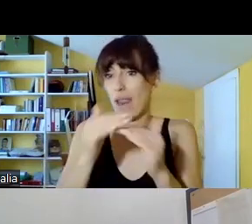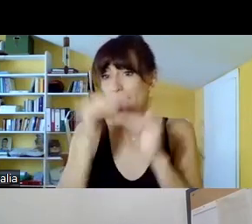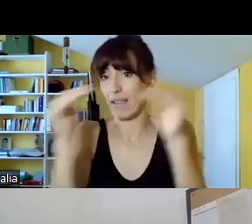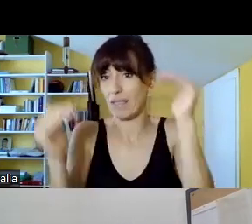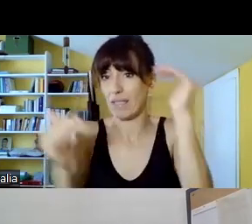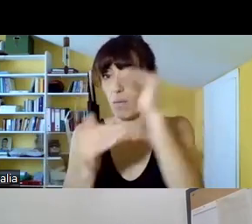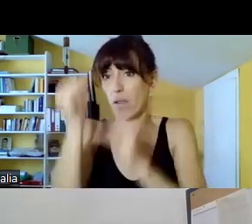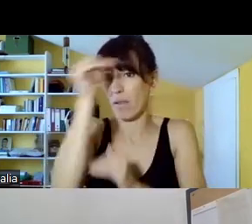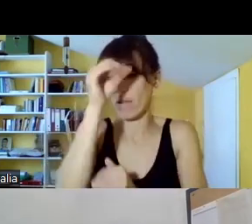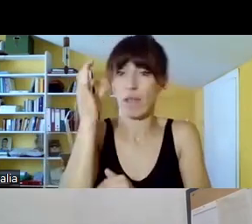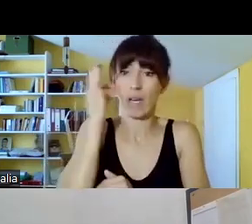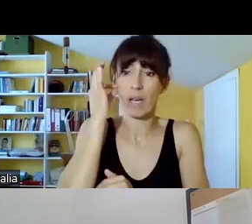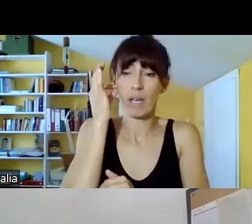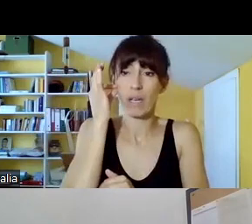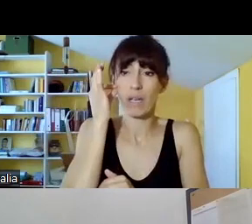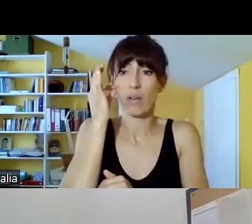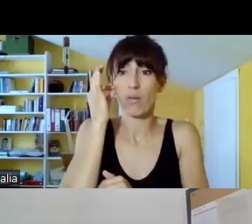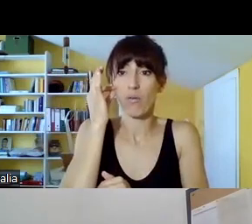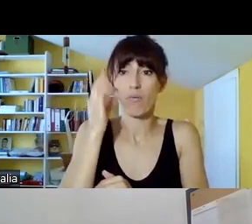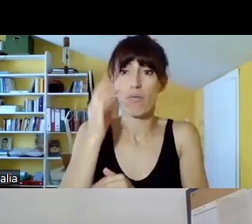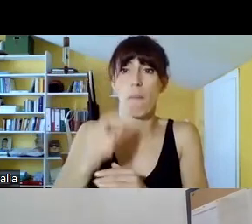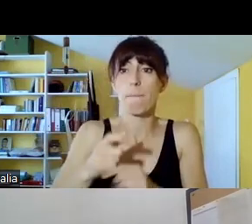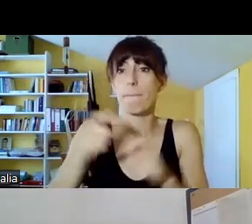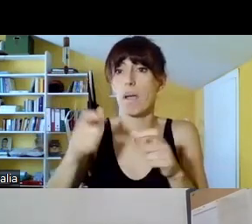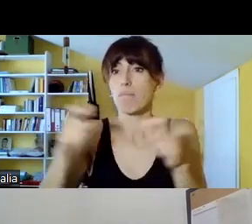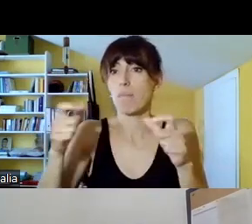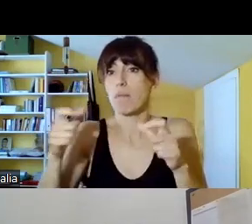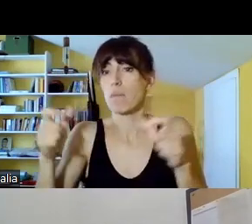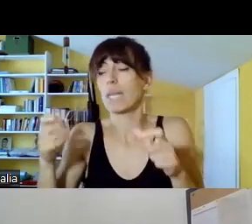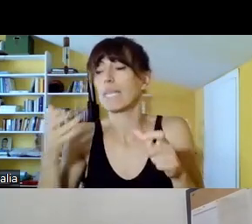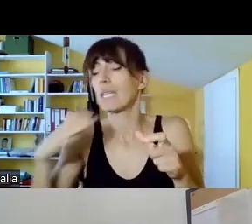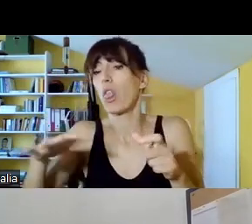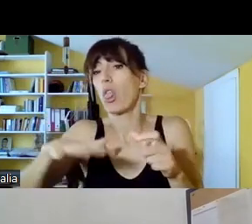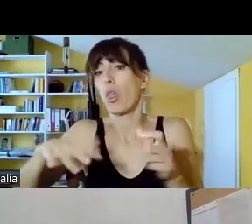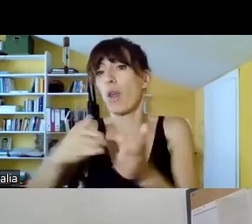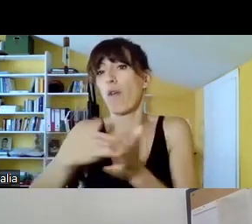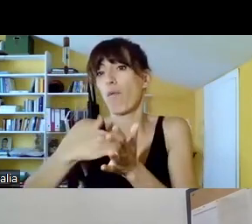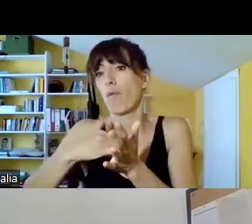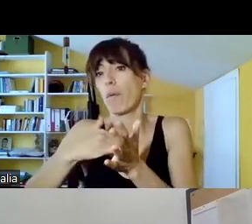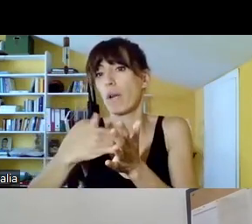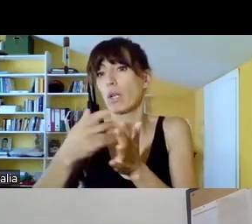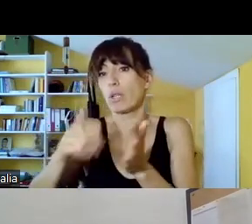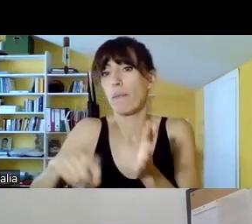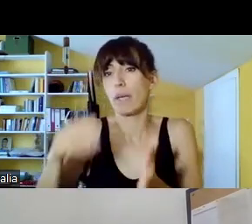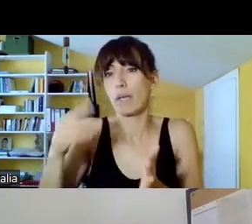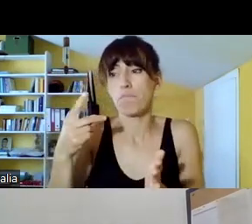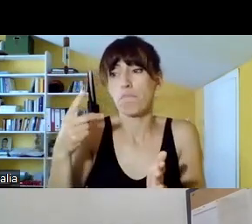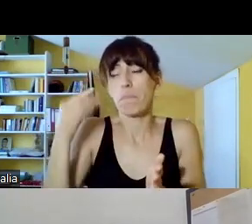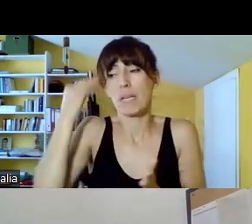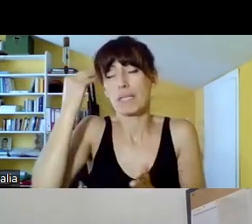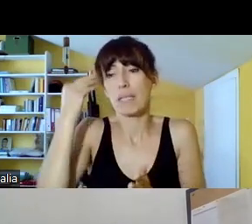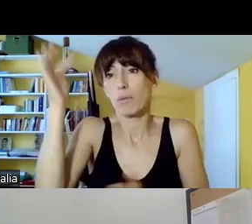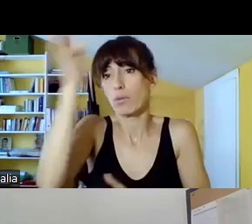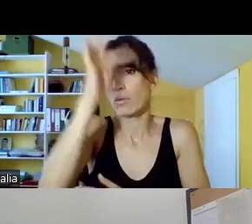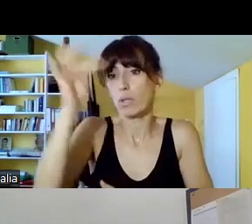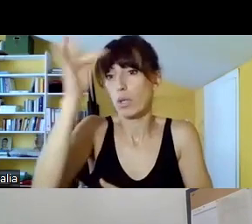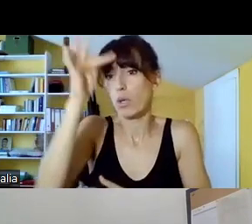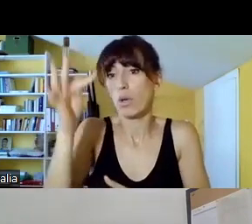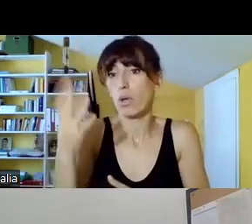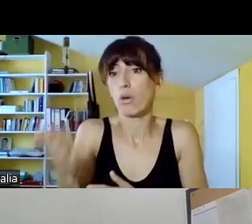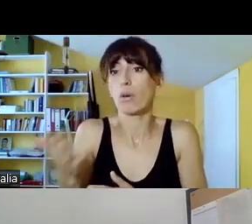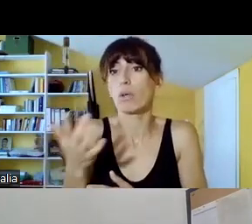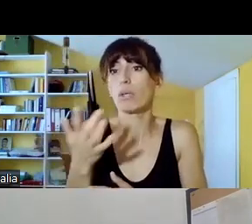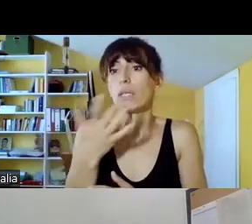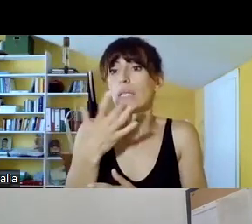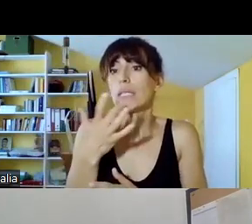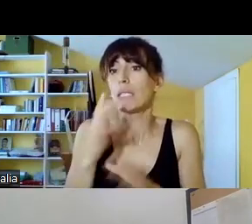desigualdades de género tienden a aumentar las poblaciones más vulnerables, apoyando la hipótesis de que existe un efecto multiplicativo